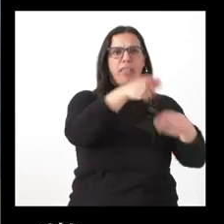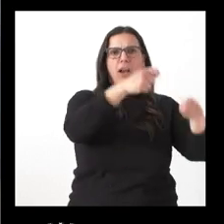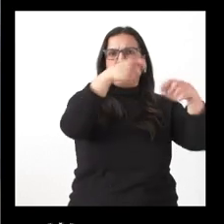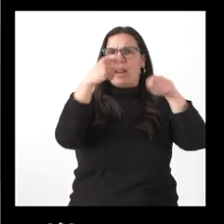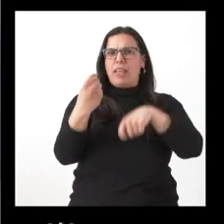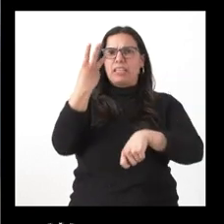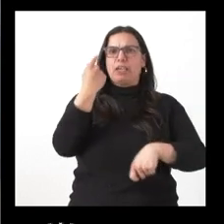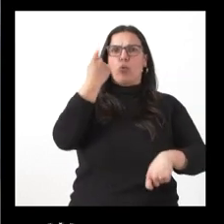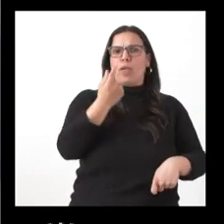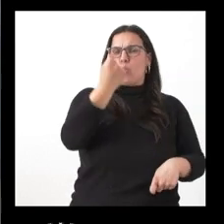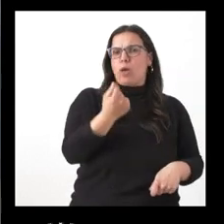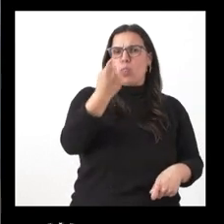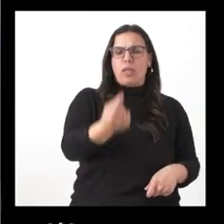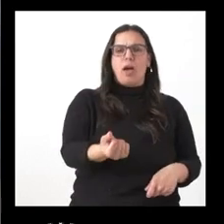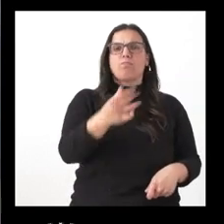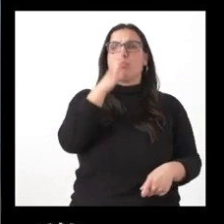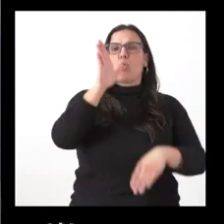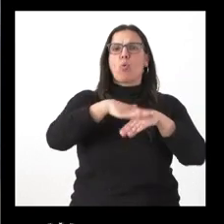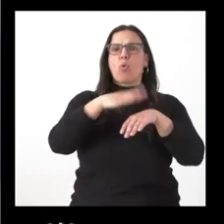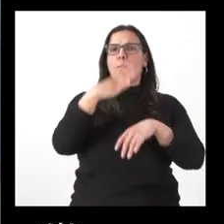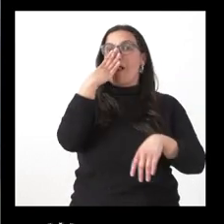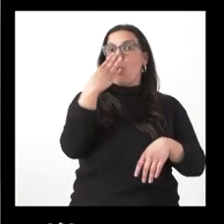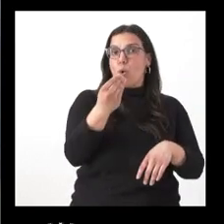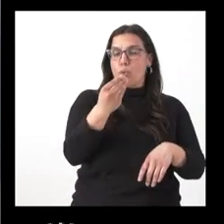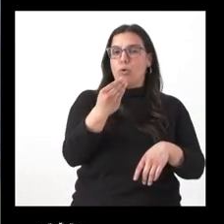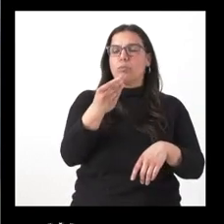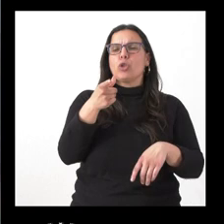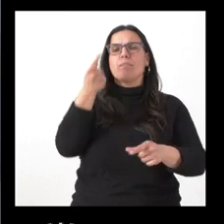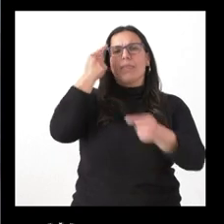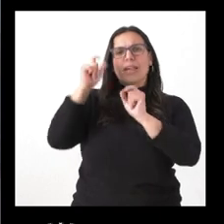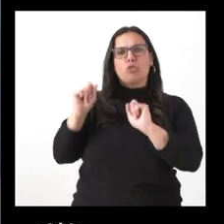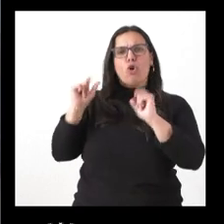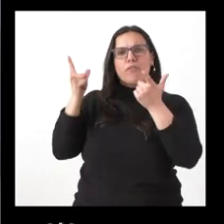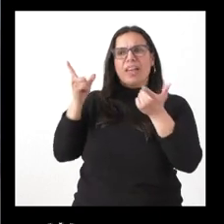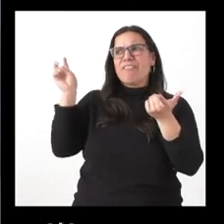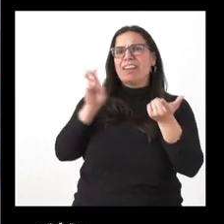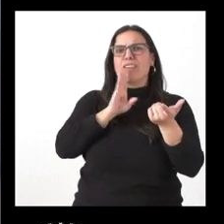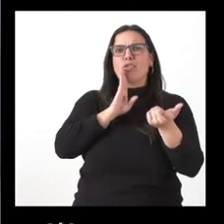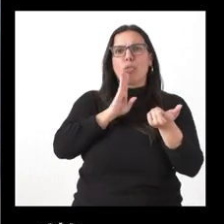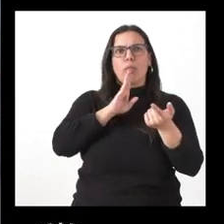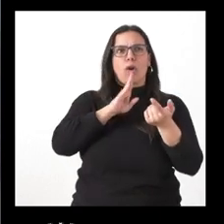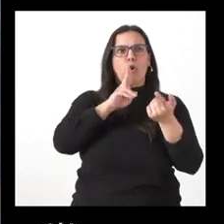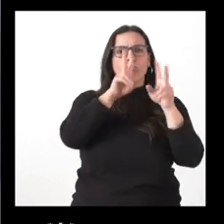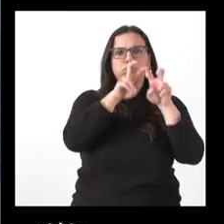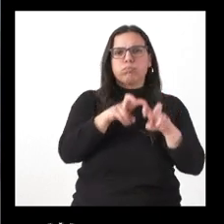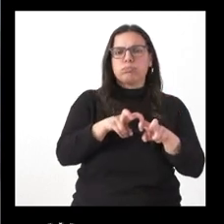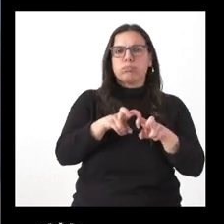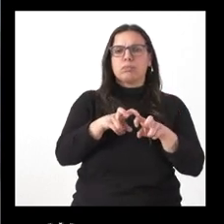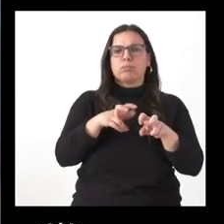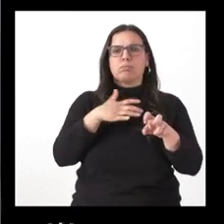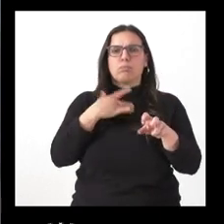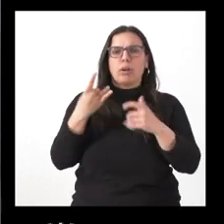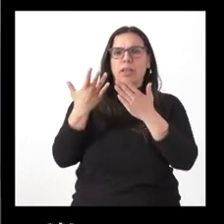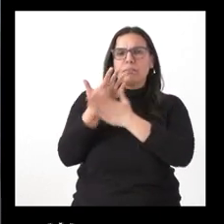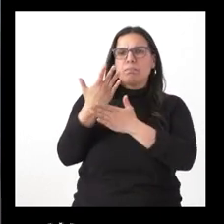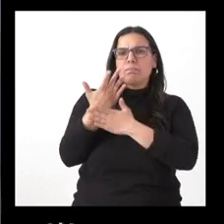quería preguntarle de dónde proceden estos datos oficiales o si bueno tiene más matices y nos están